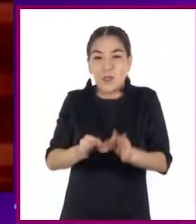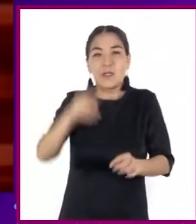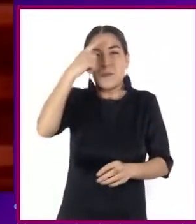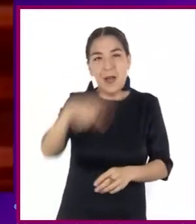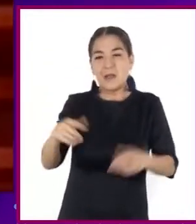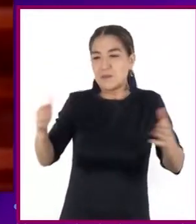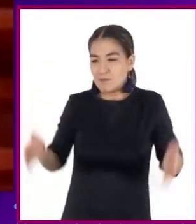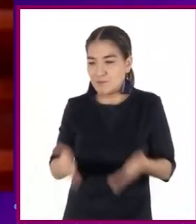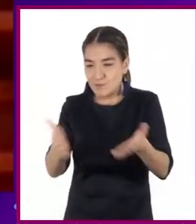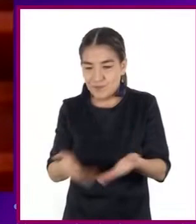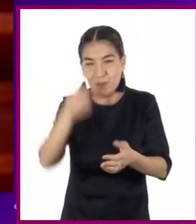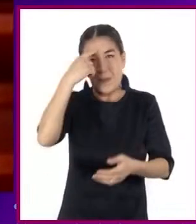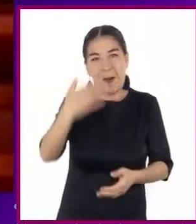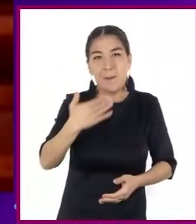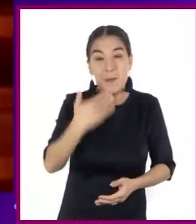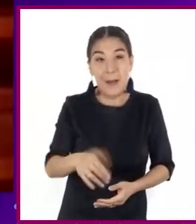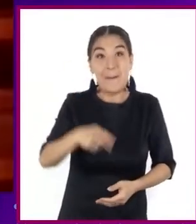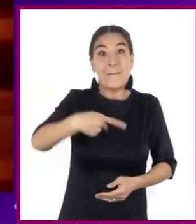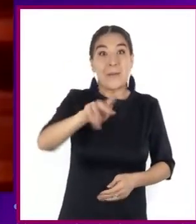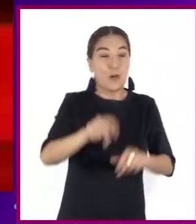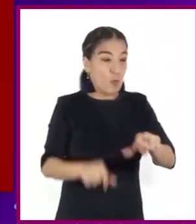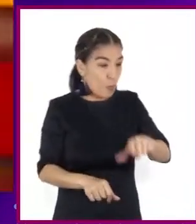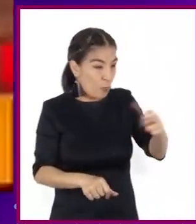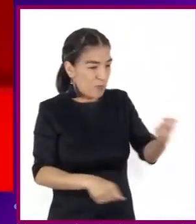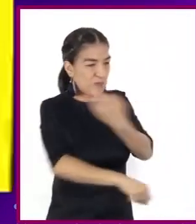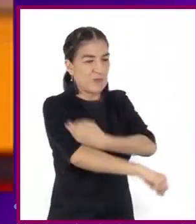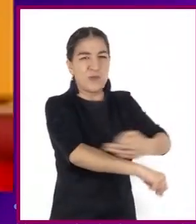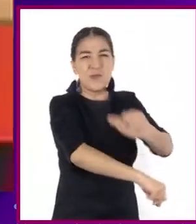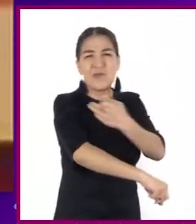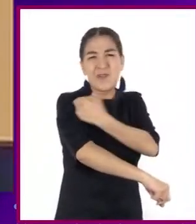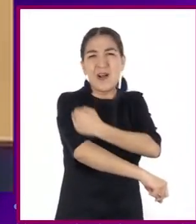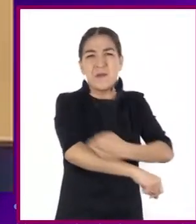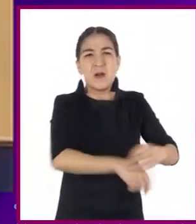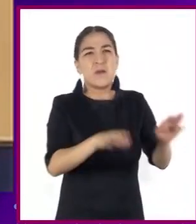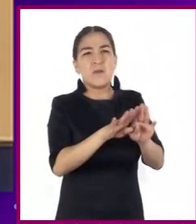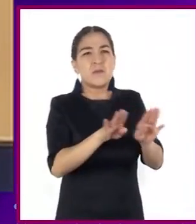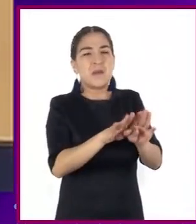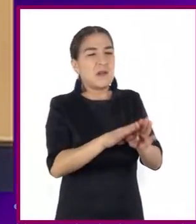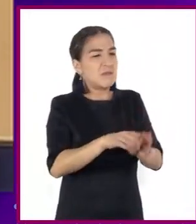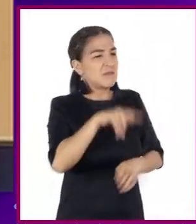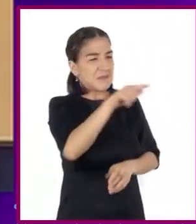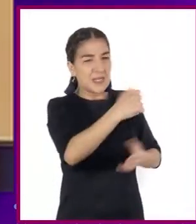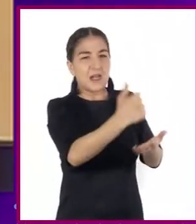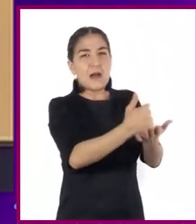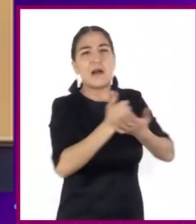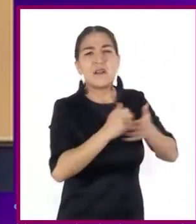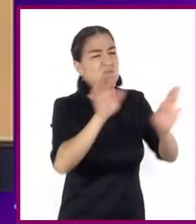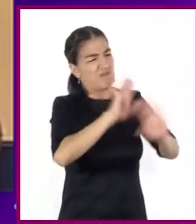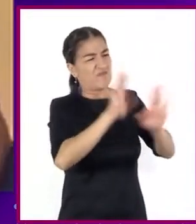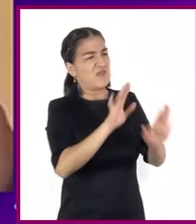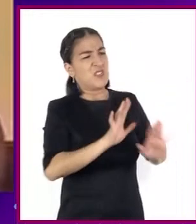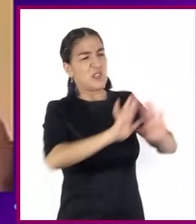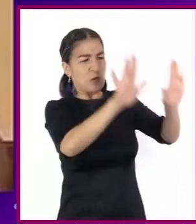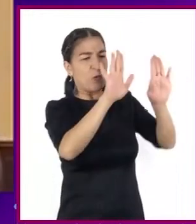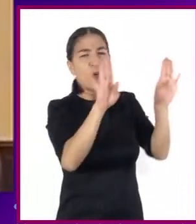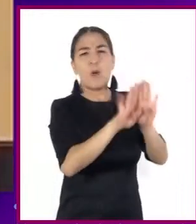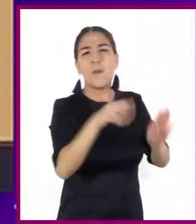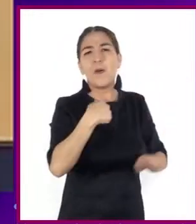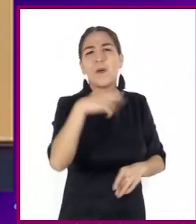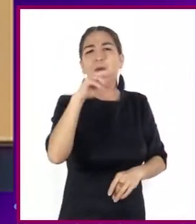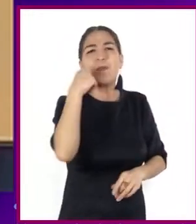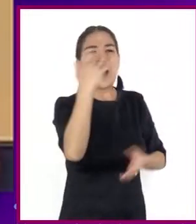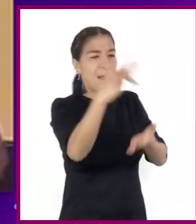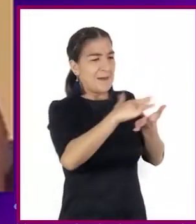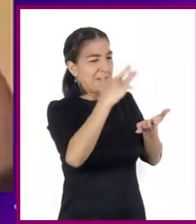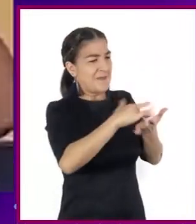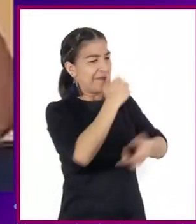impulsa a salir, pero para otros jóvenes la familia no la están rechazando, están diciendo, a mí déjame conformar mi identidad personal,